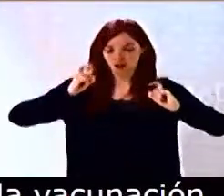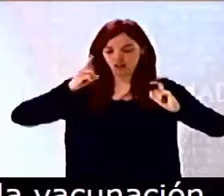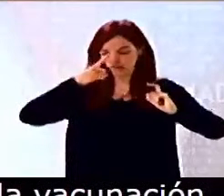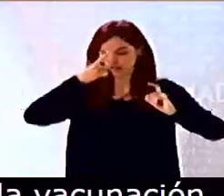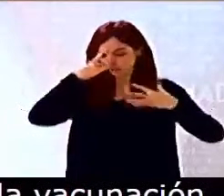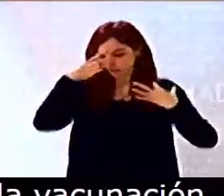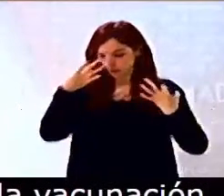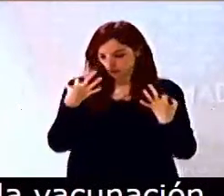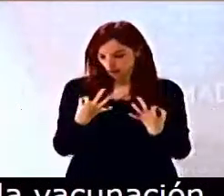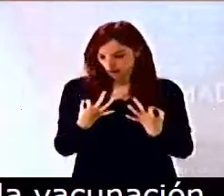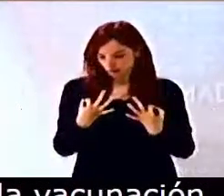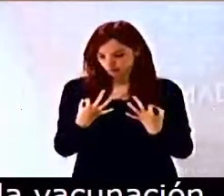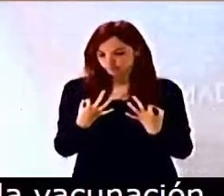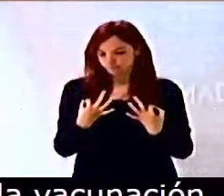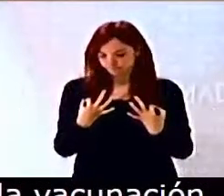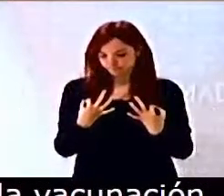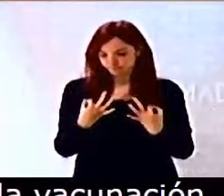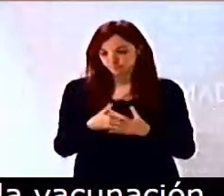creer